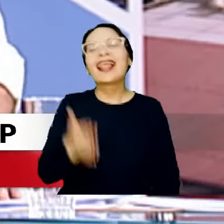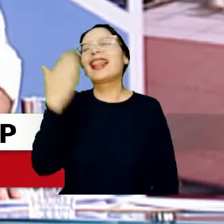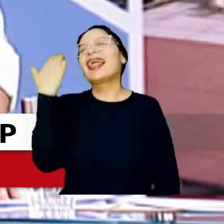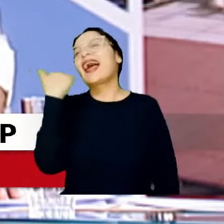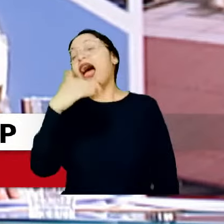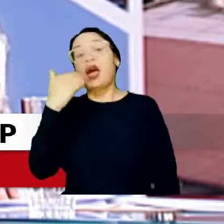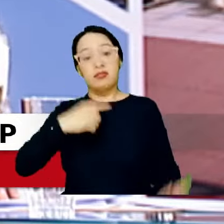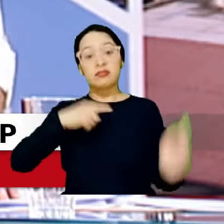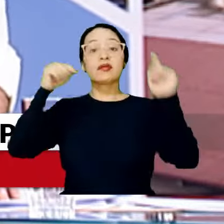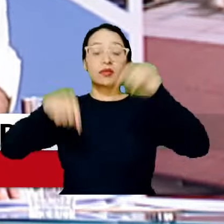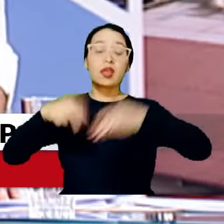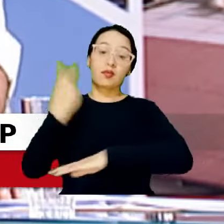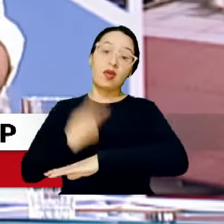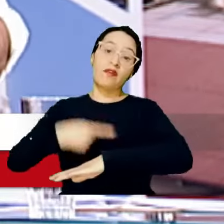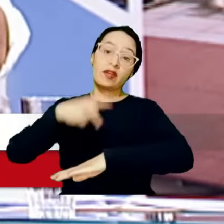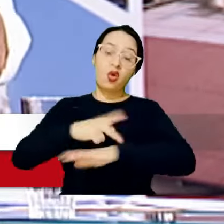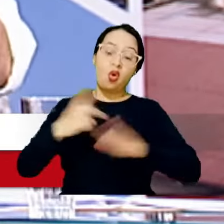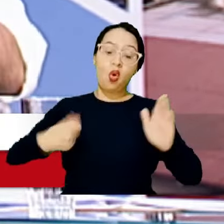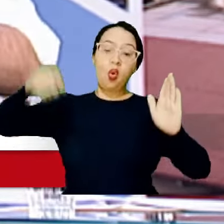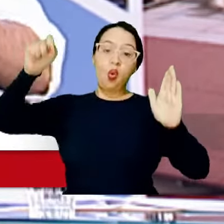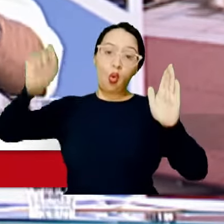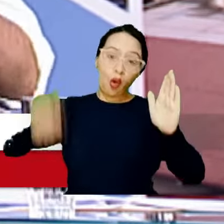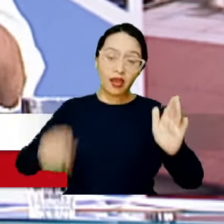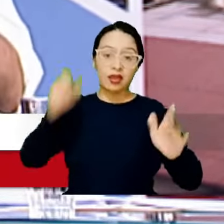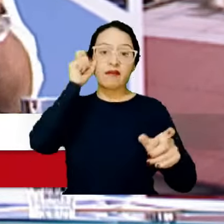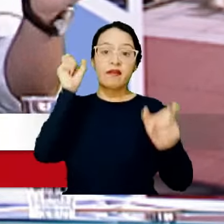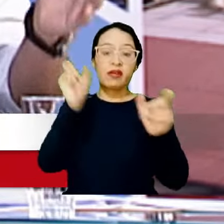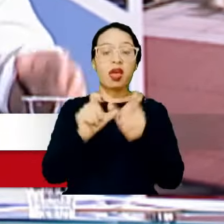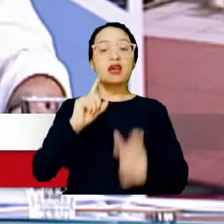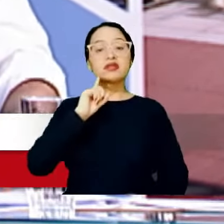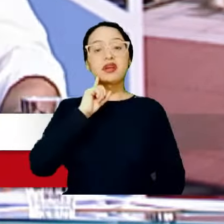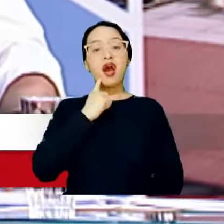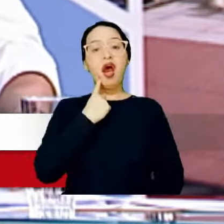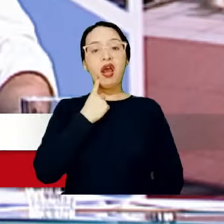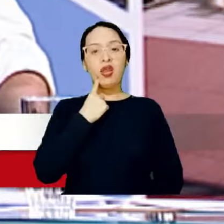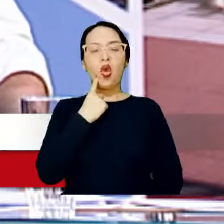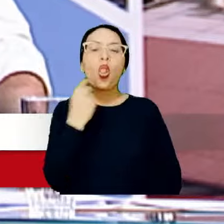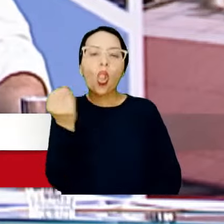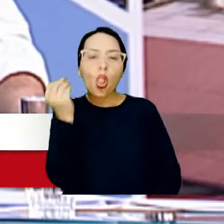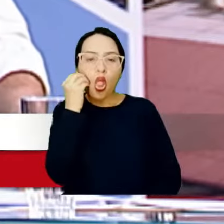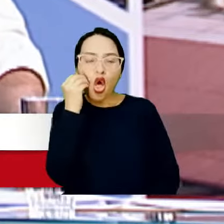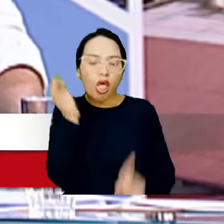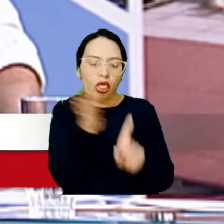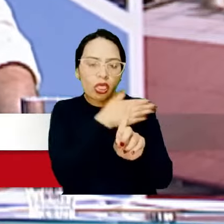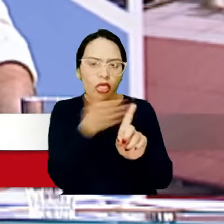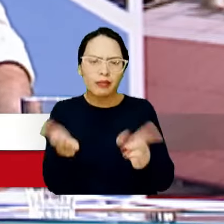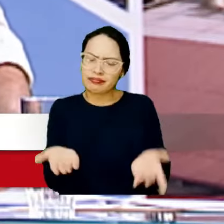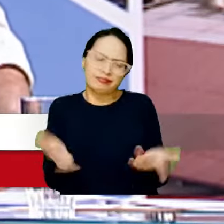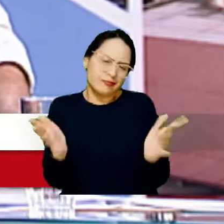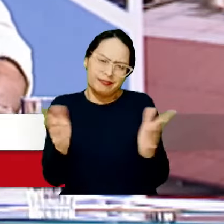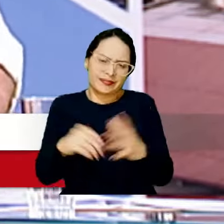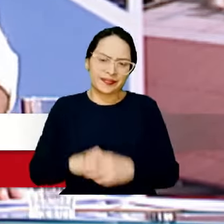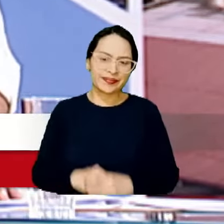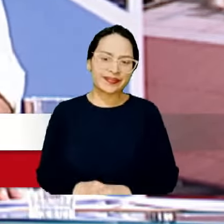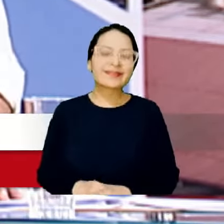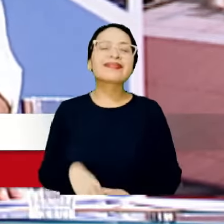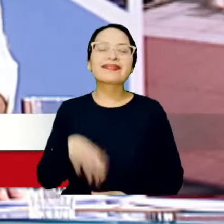preparados, los jueces de Cuenca se han preparado. Y cuando vayan a ver, hay un término muy importante en el derecho penal, que es